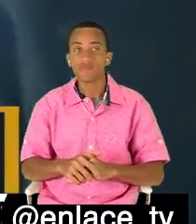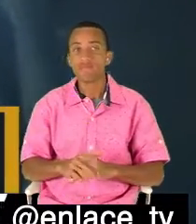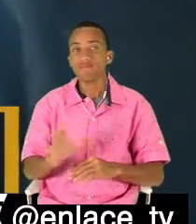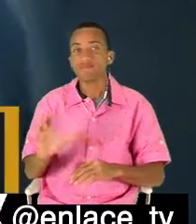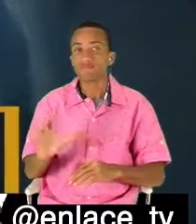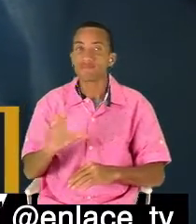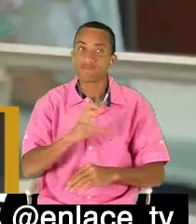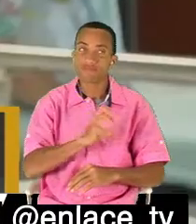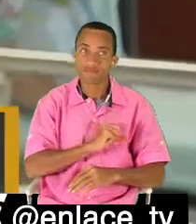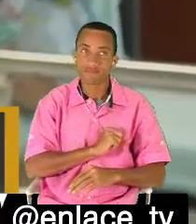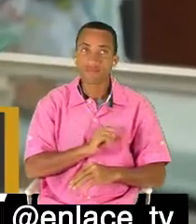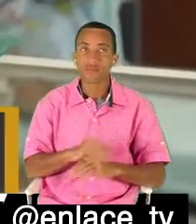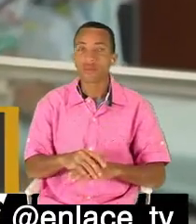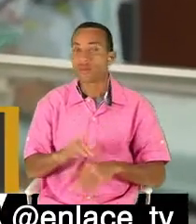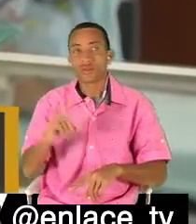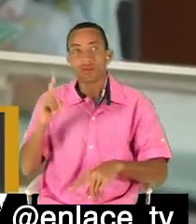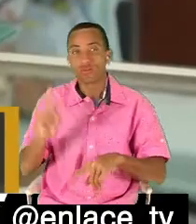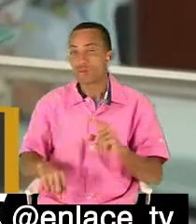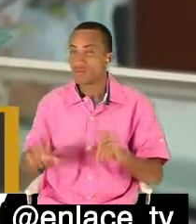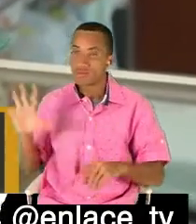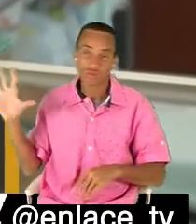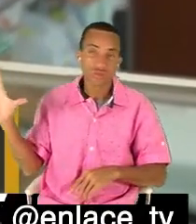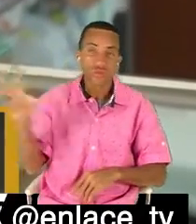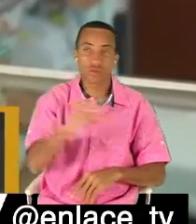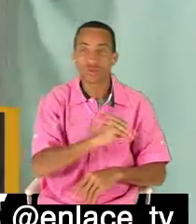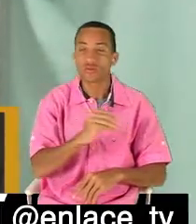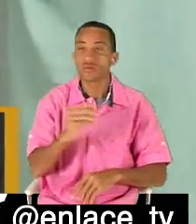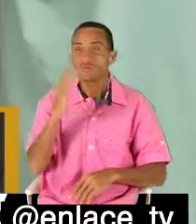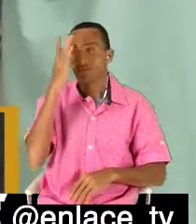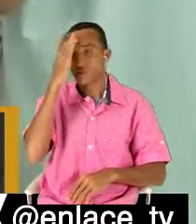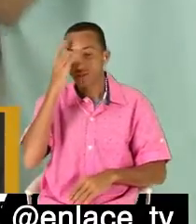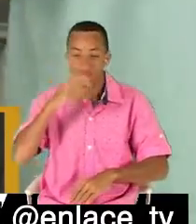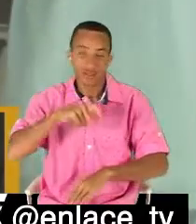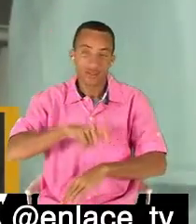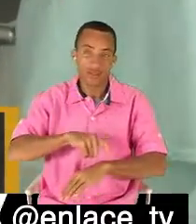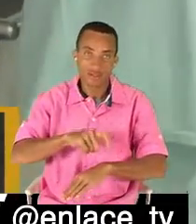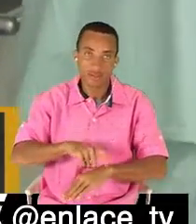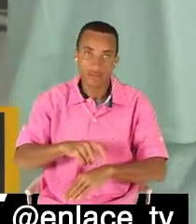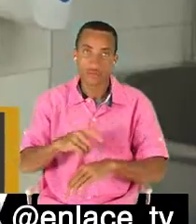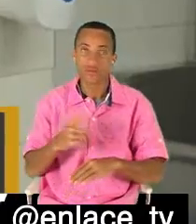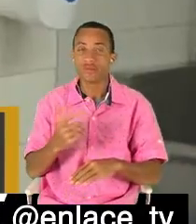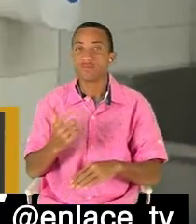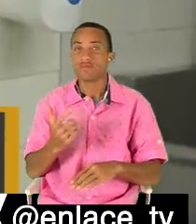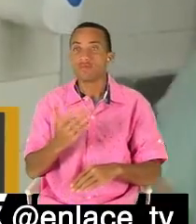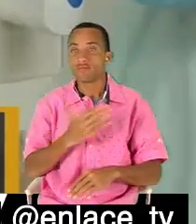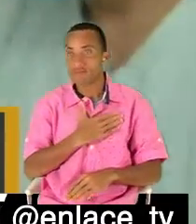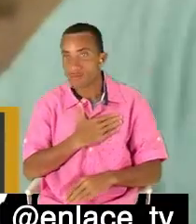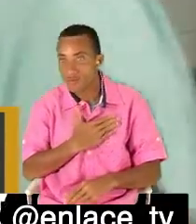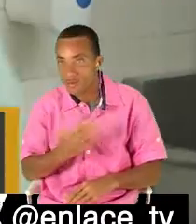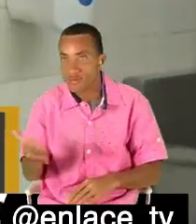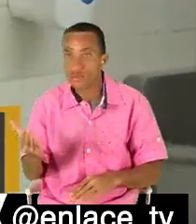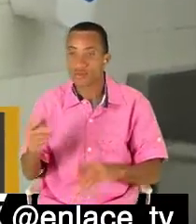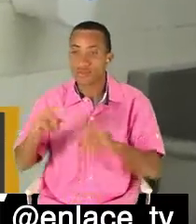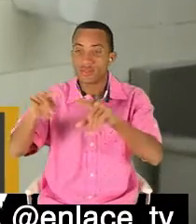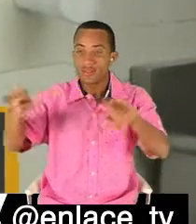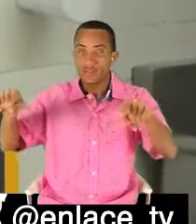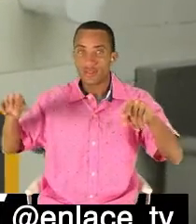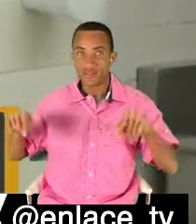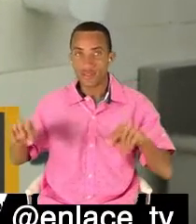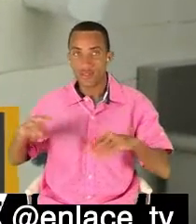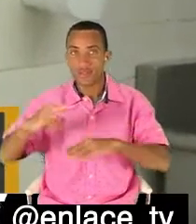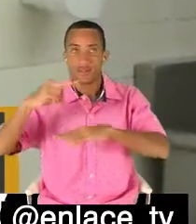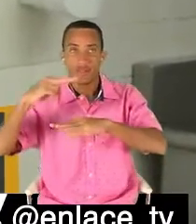desafortunadamente no creo que podamos tratar todos por cuestión de tiempo y de disponibilidad de quirófanos y